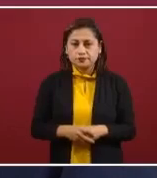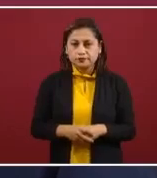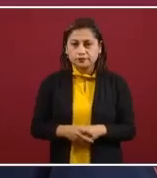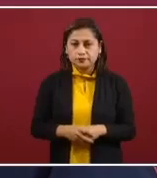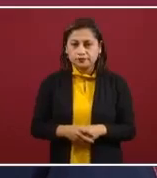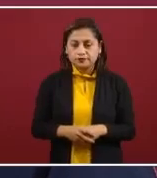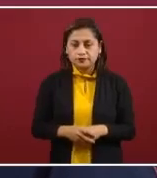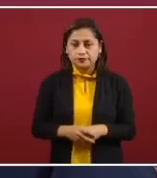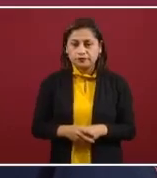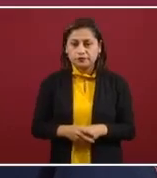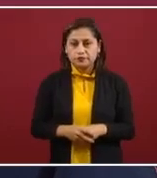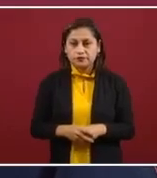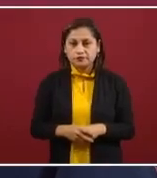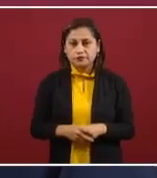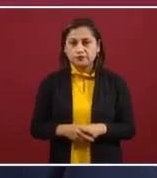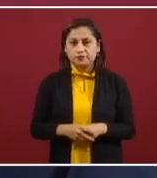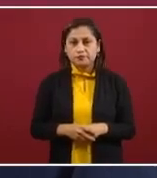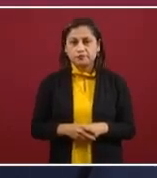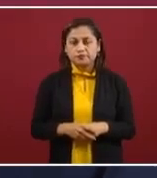aplicar